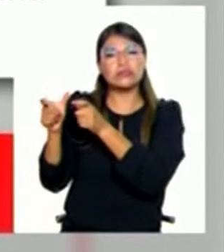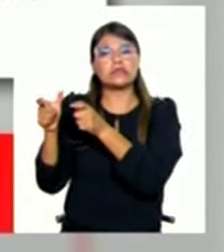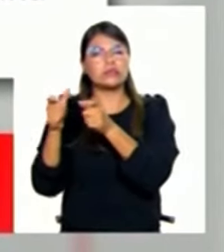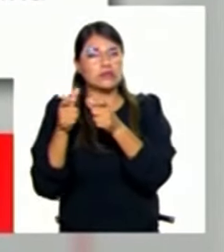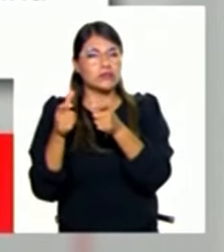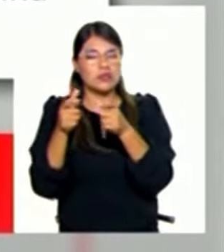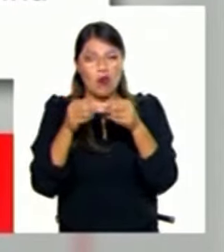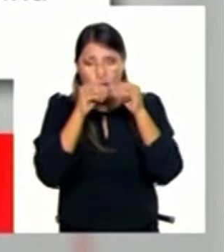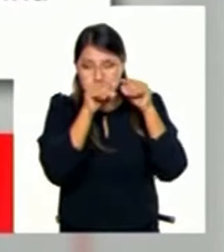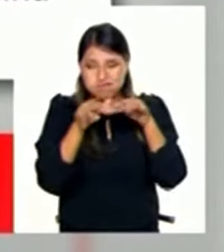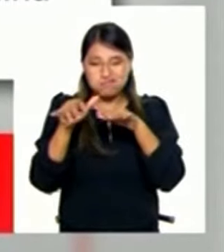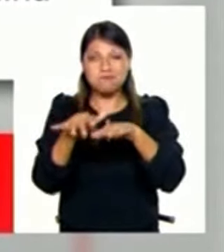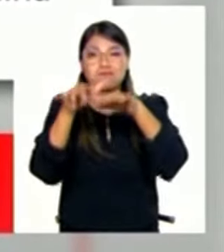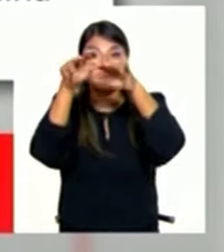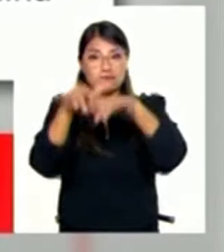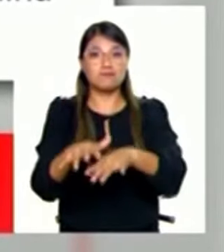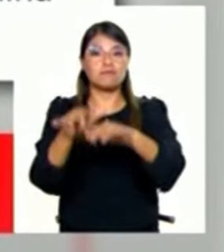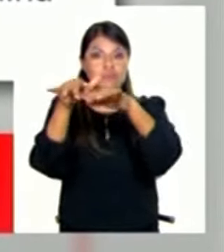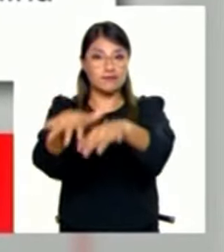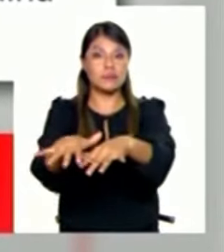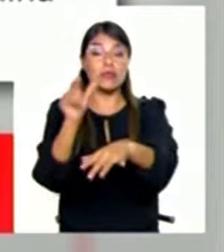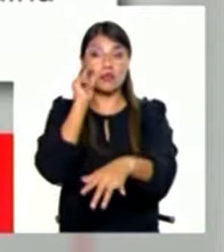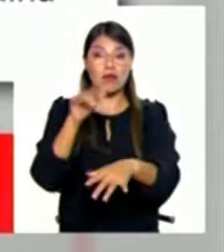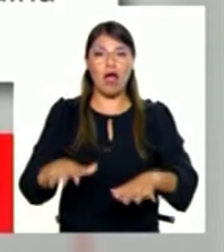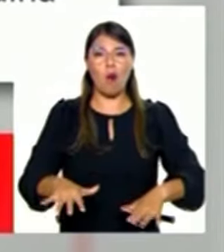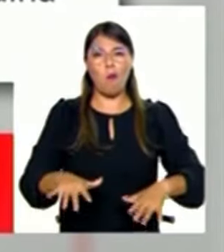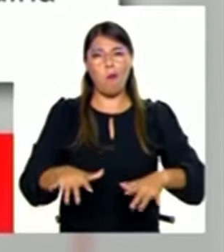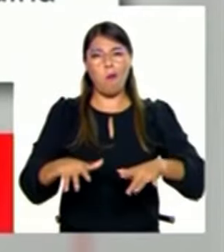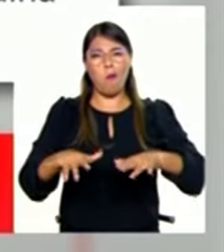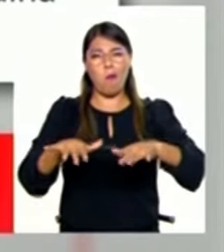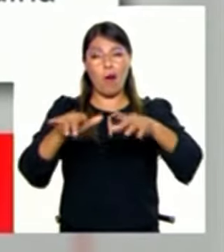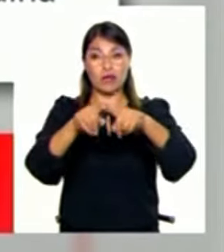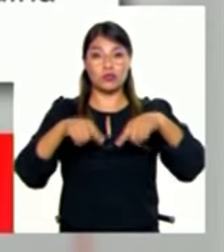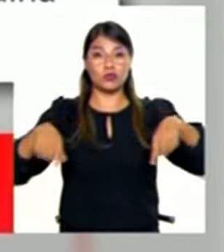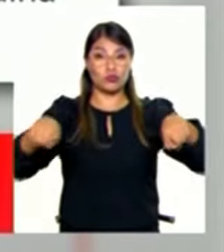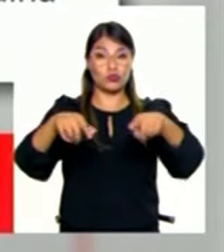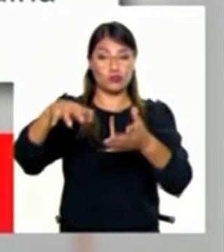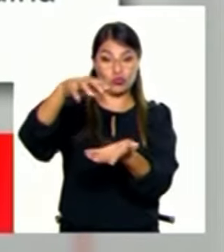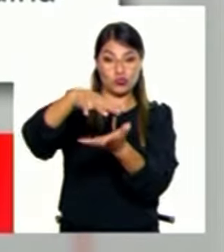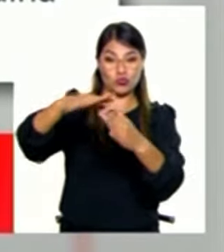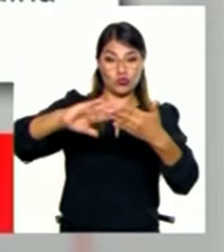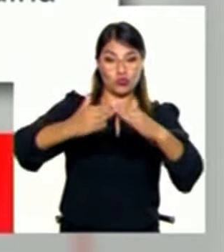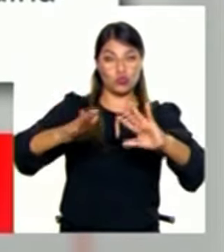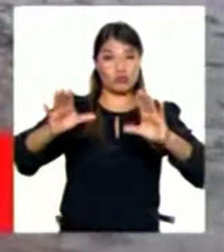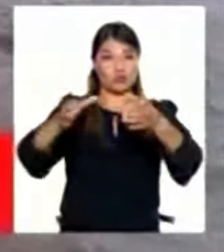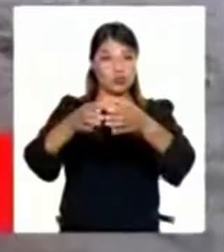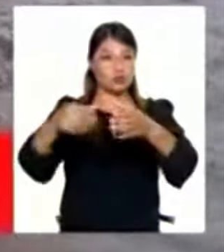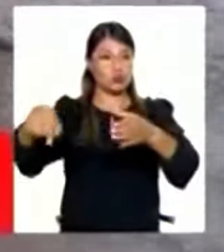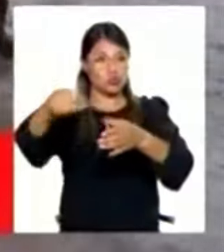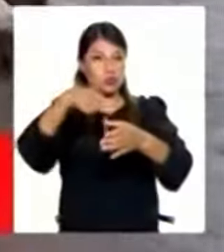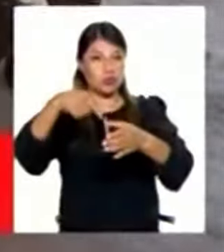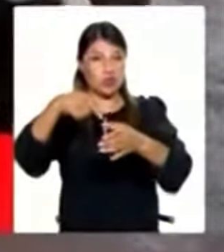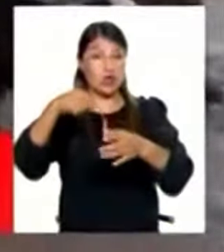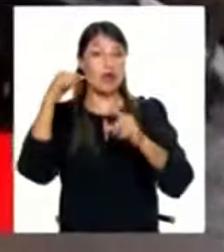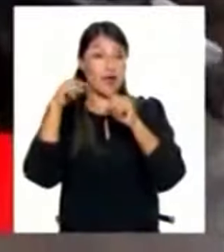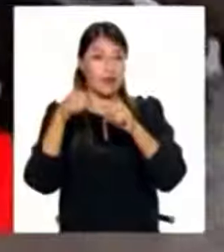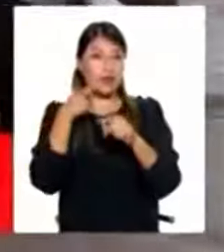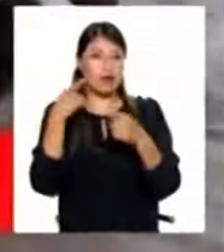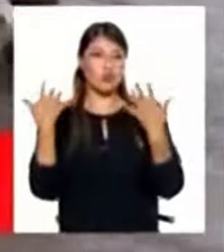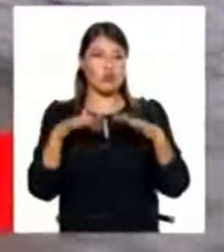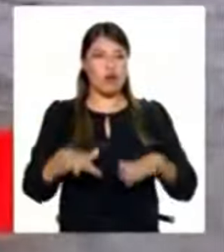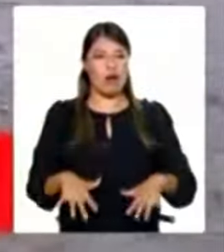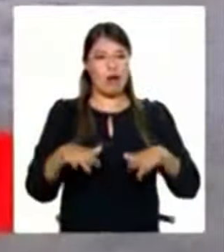el desborde del afluente, el cual dejó inundado gran parte del centro poblado Yamajizú. El desborde